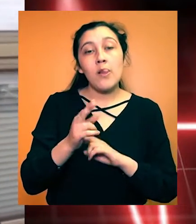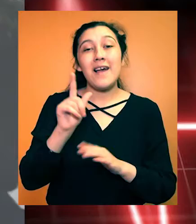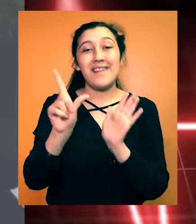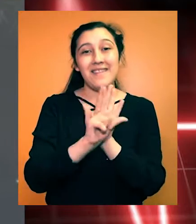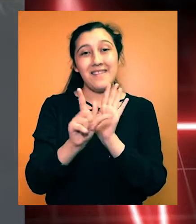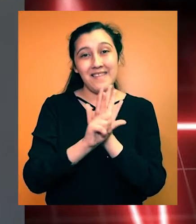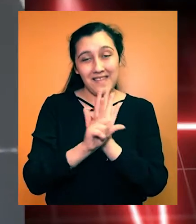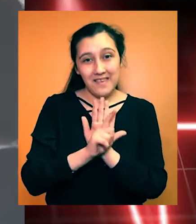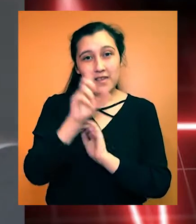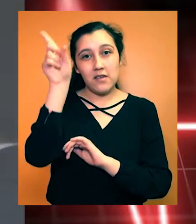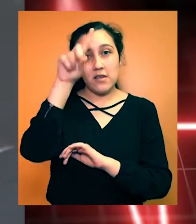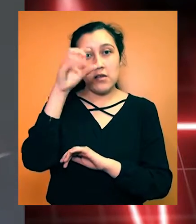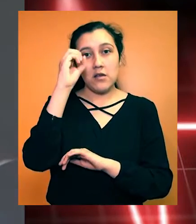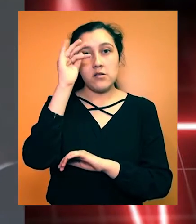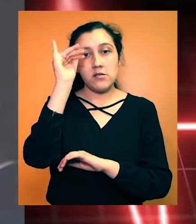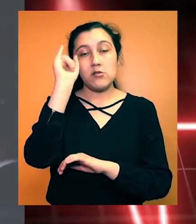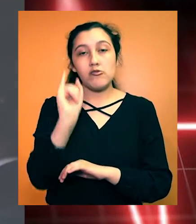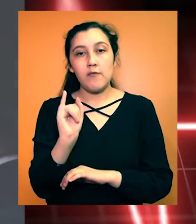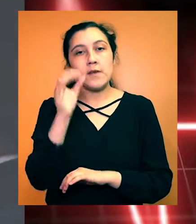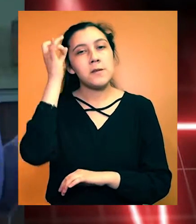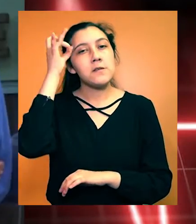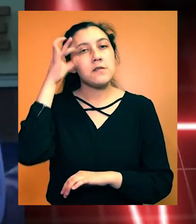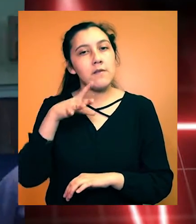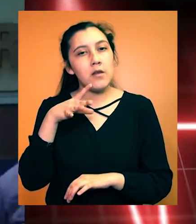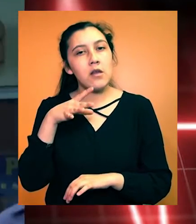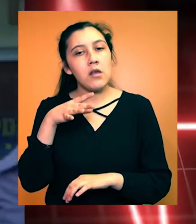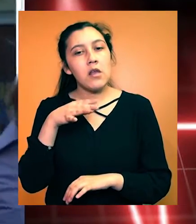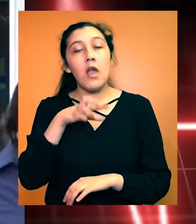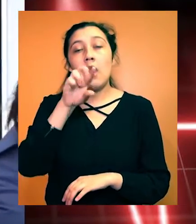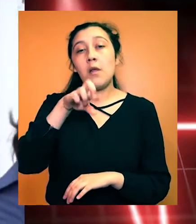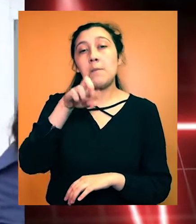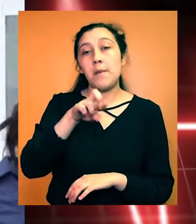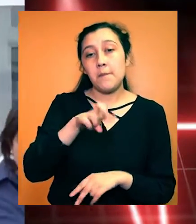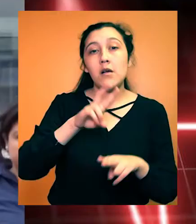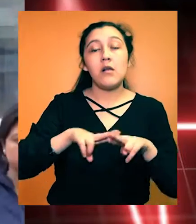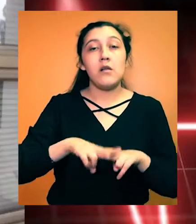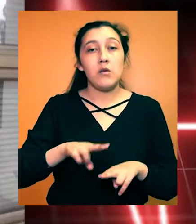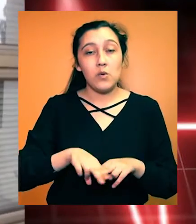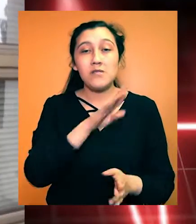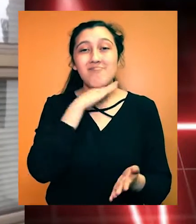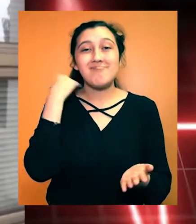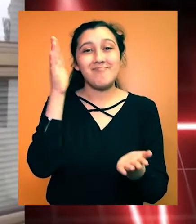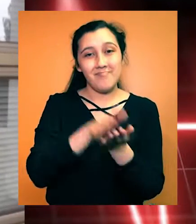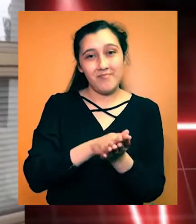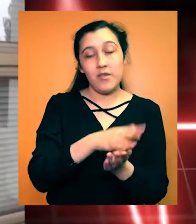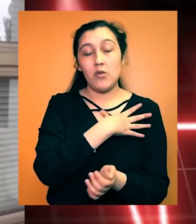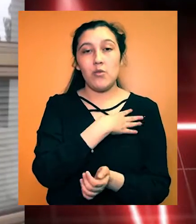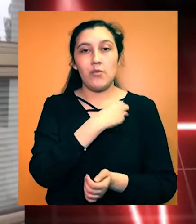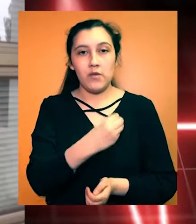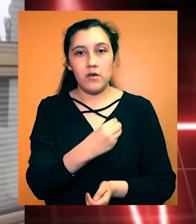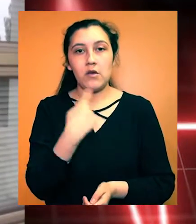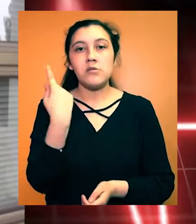precisan en que estas pericias demostrarían aún más la culpabilidad que Ríos tendría en la muerte de su hija. Como corporación hemos